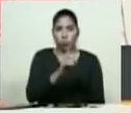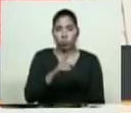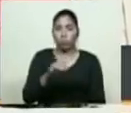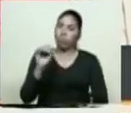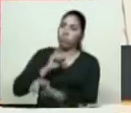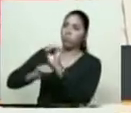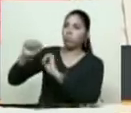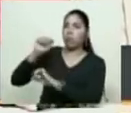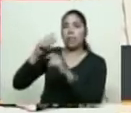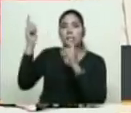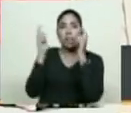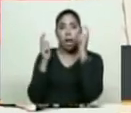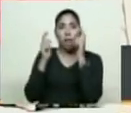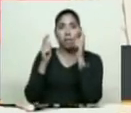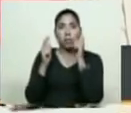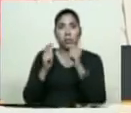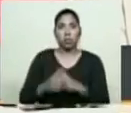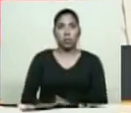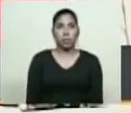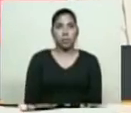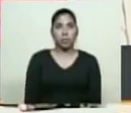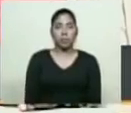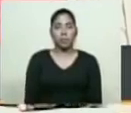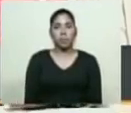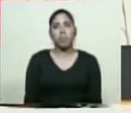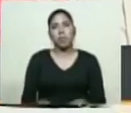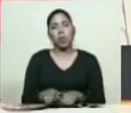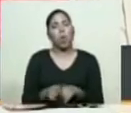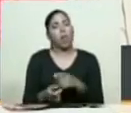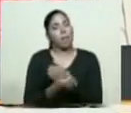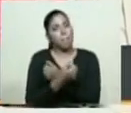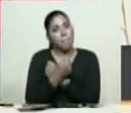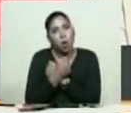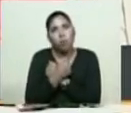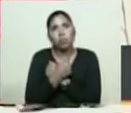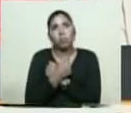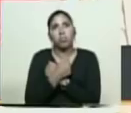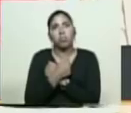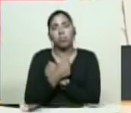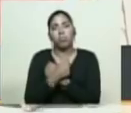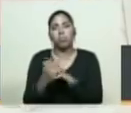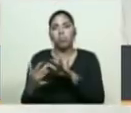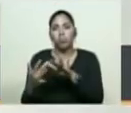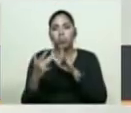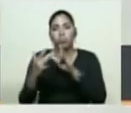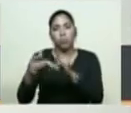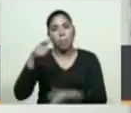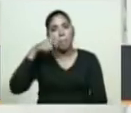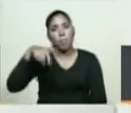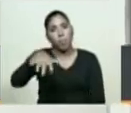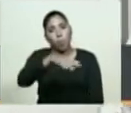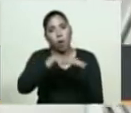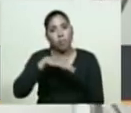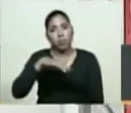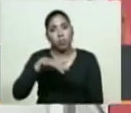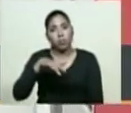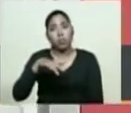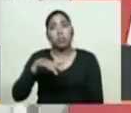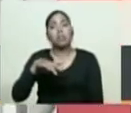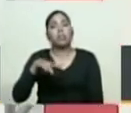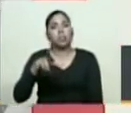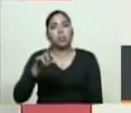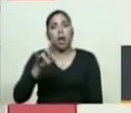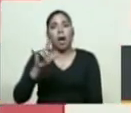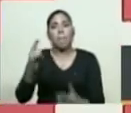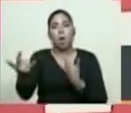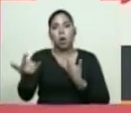generó una relación de pertenencia, de amor, entre Hugo Chávez y un pueblo, y entre ese pueblo y Hugo Chávez, recíproco, amor